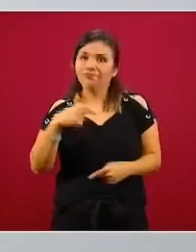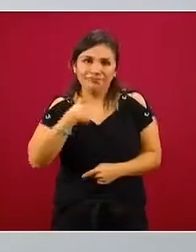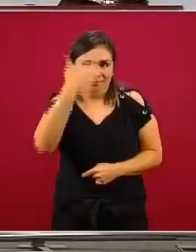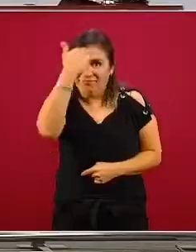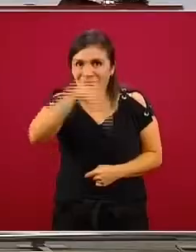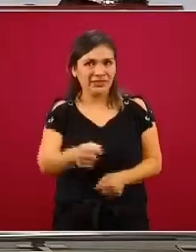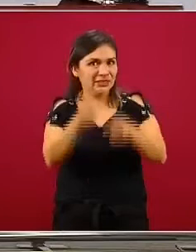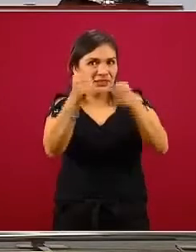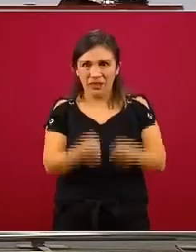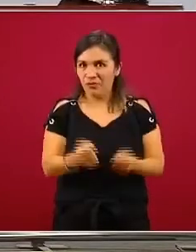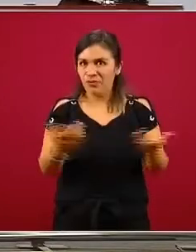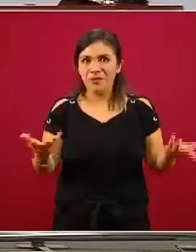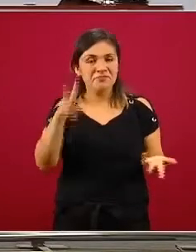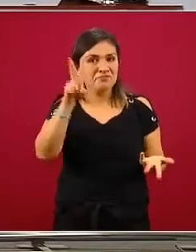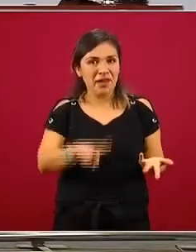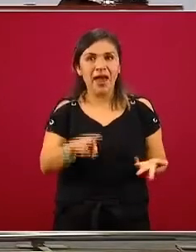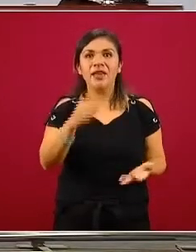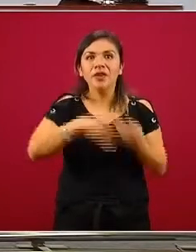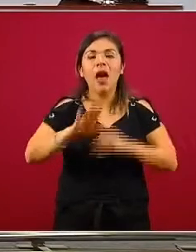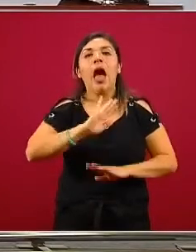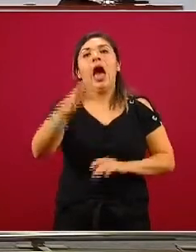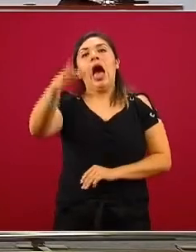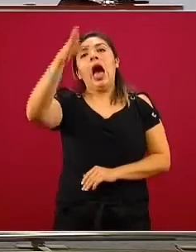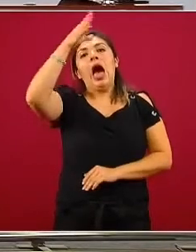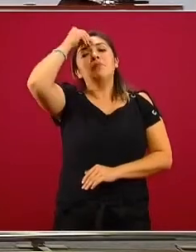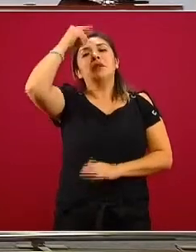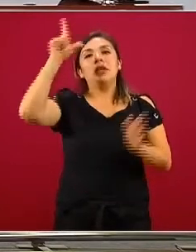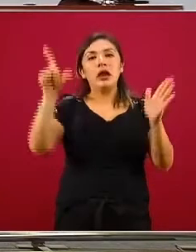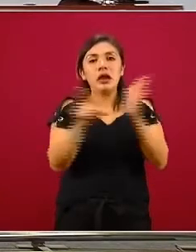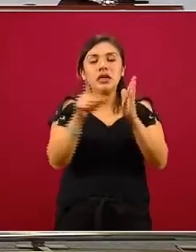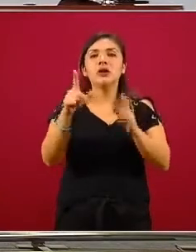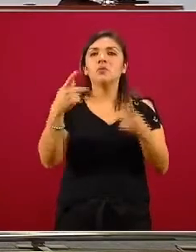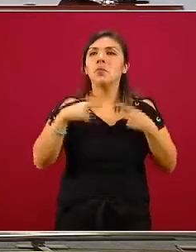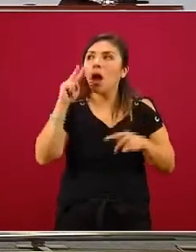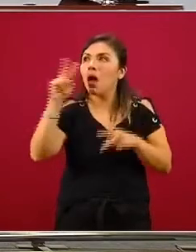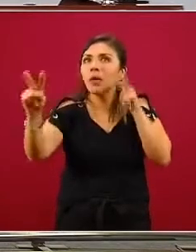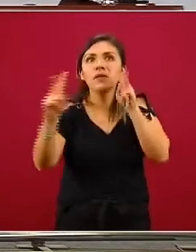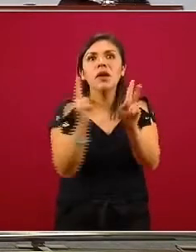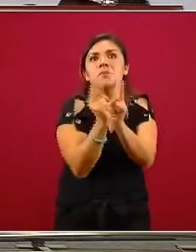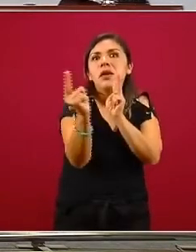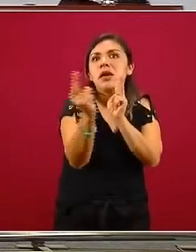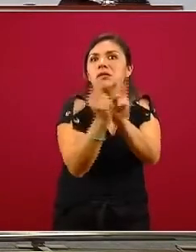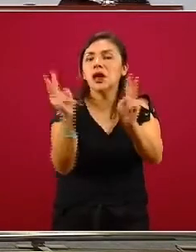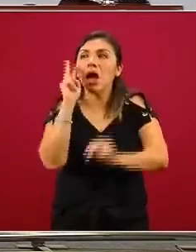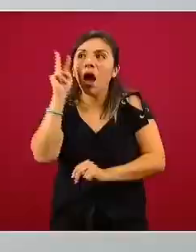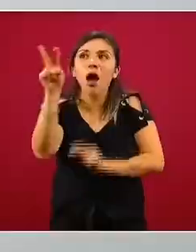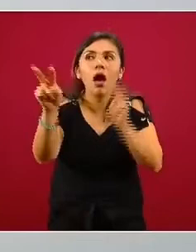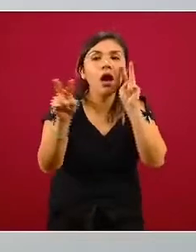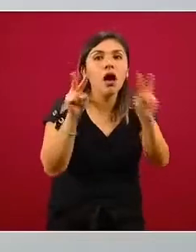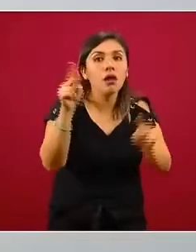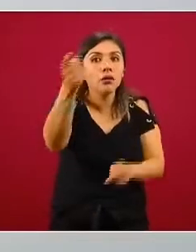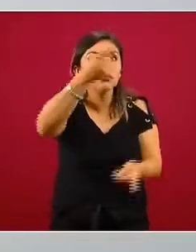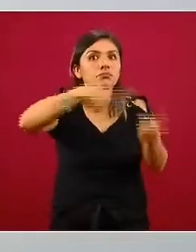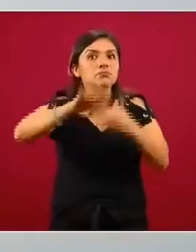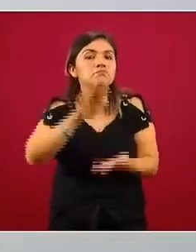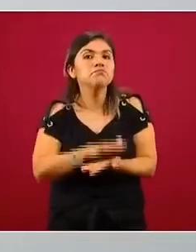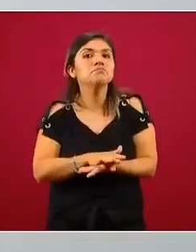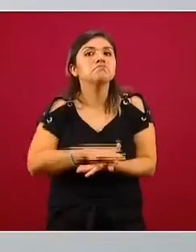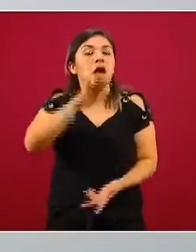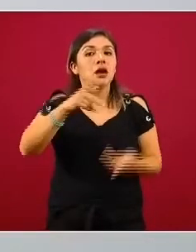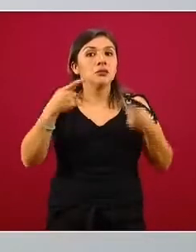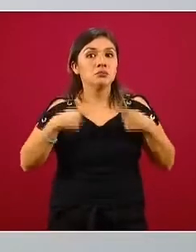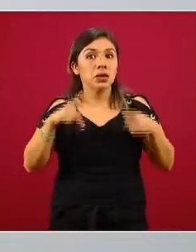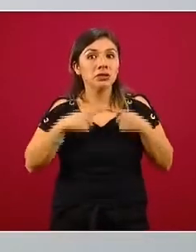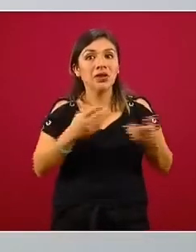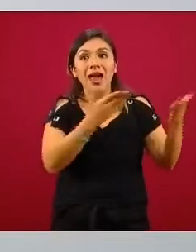claro, y bueno, claro que aprendemos de nuestros vecinos lejanos, en donde observamos que la gran mayoría de las personas